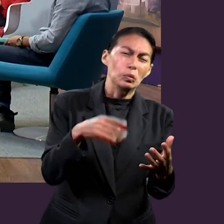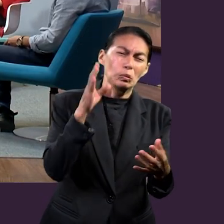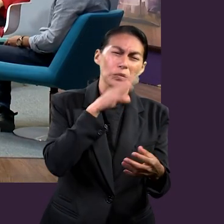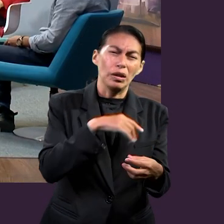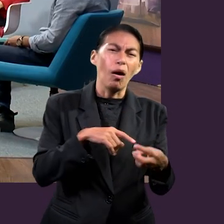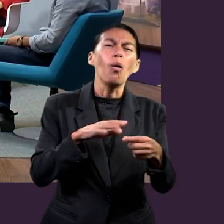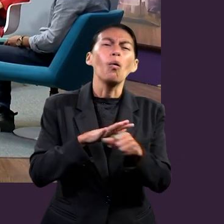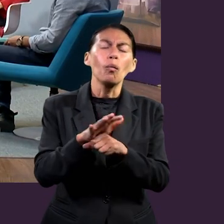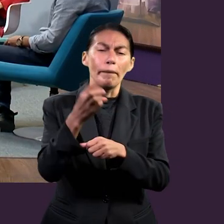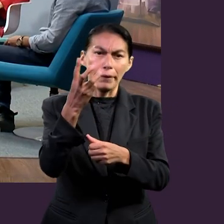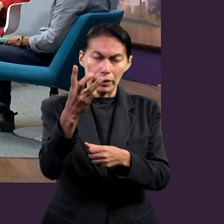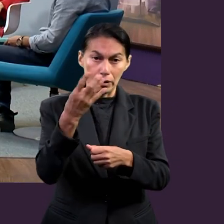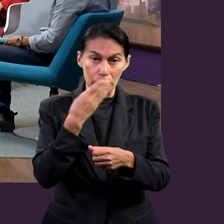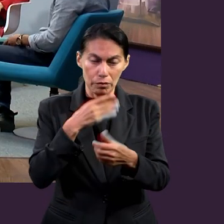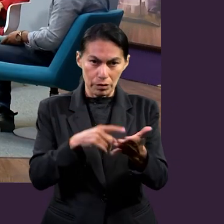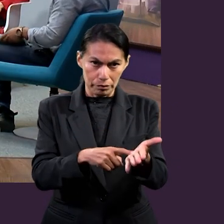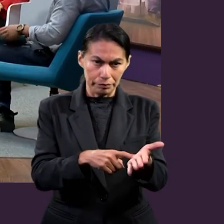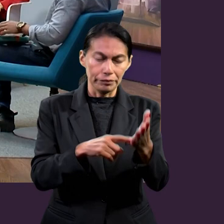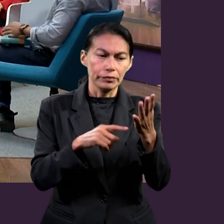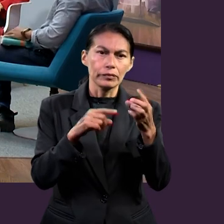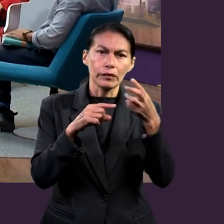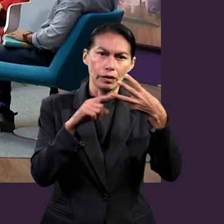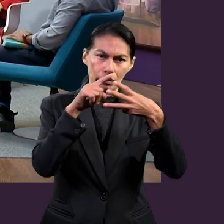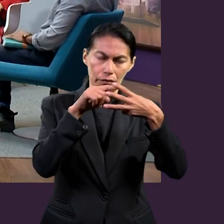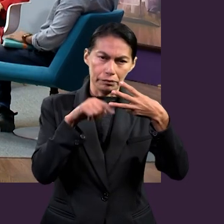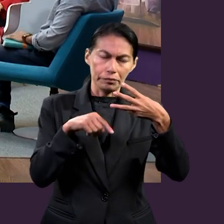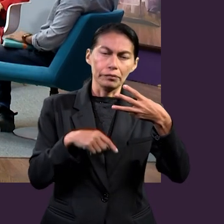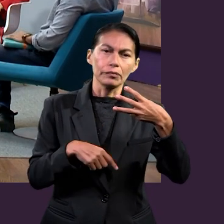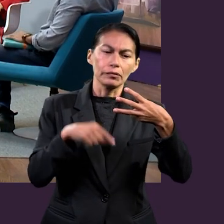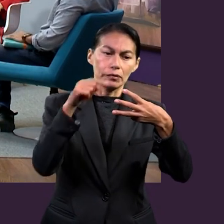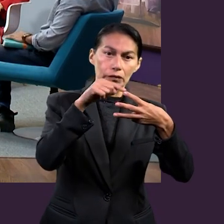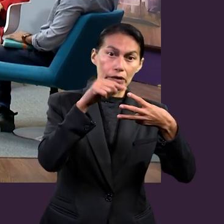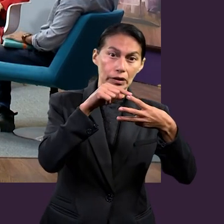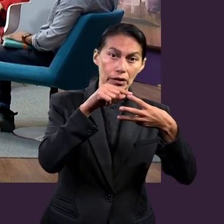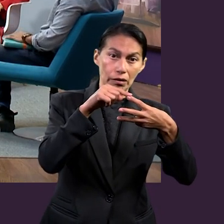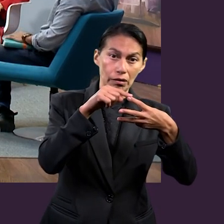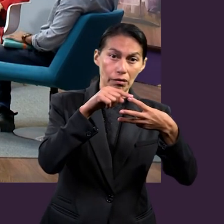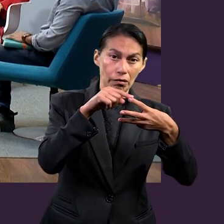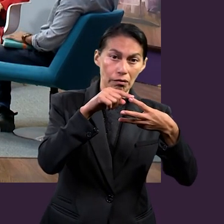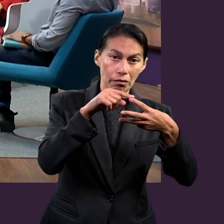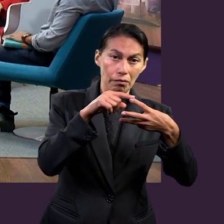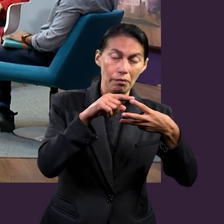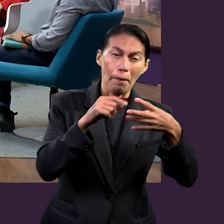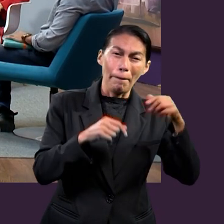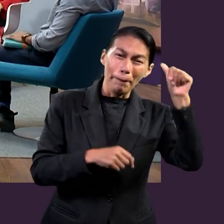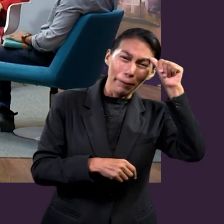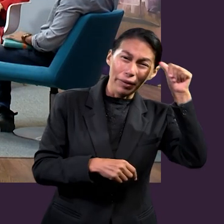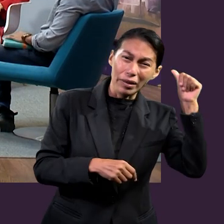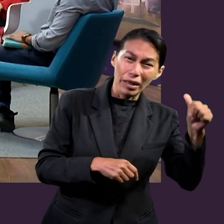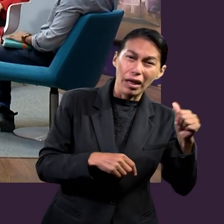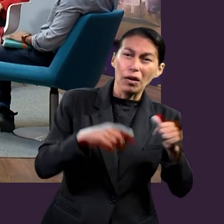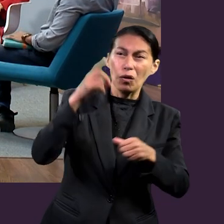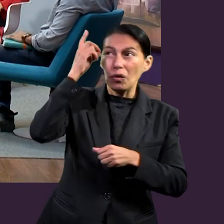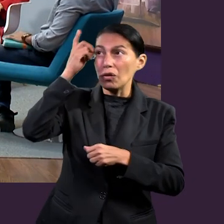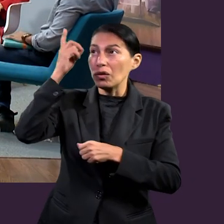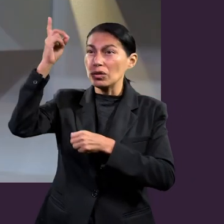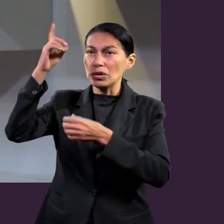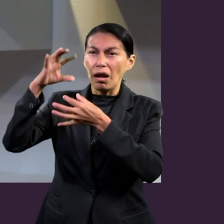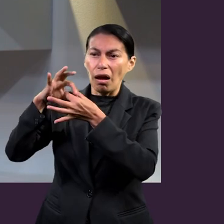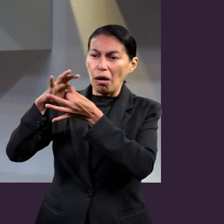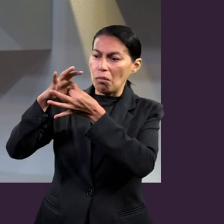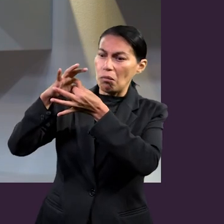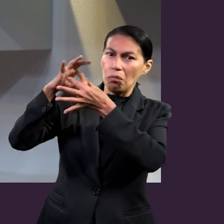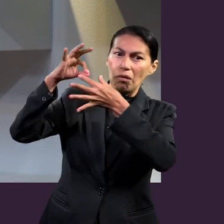o tres conceptos claves. El primero tiene que ver, el pecado es la separación entre Dios y el hombre.